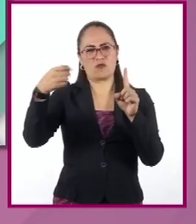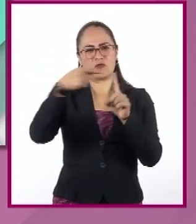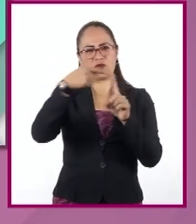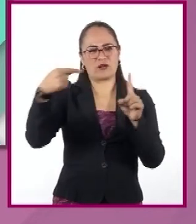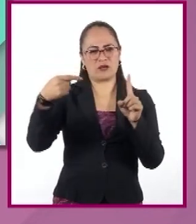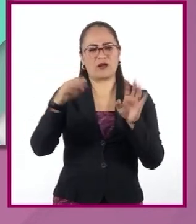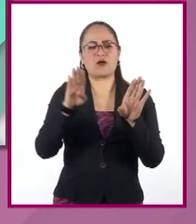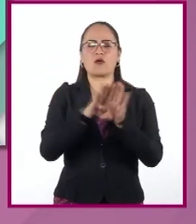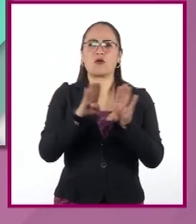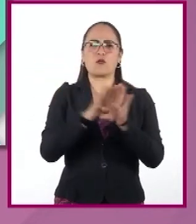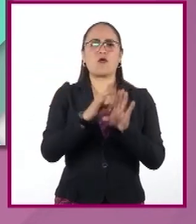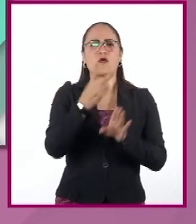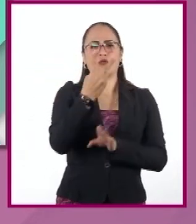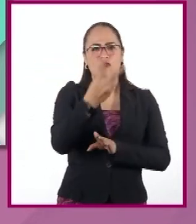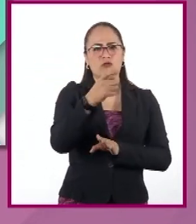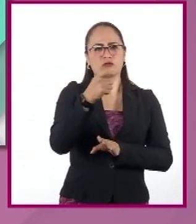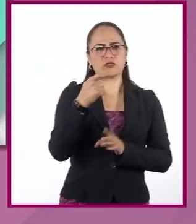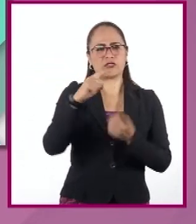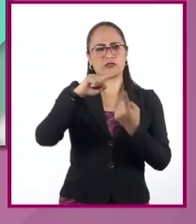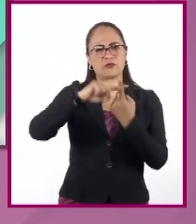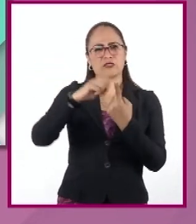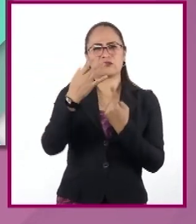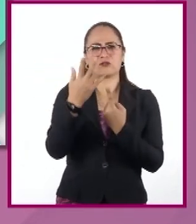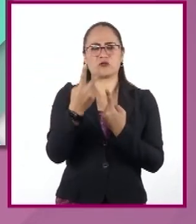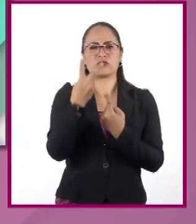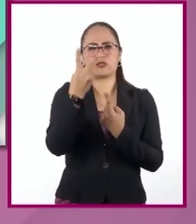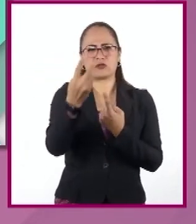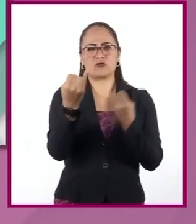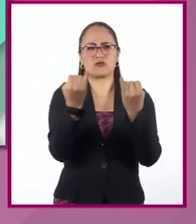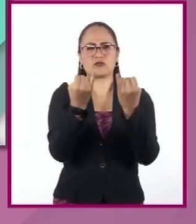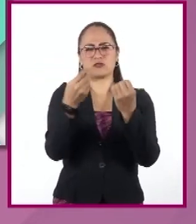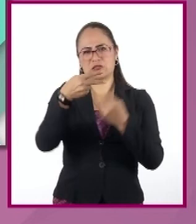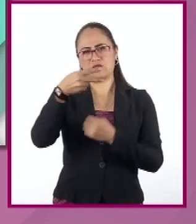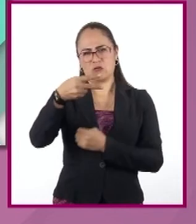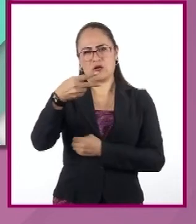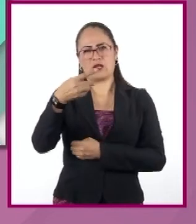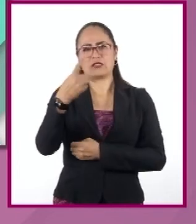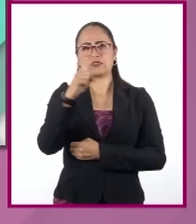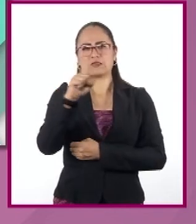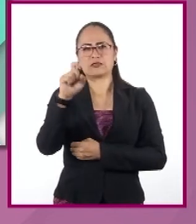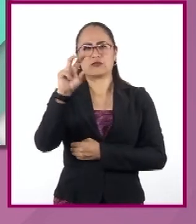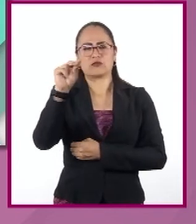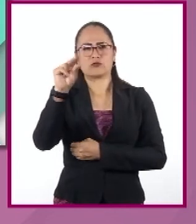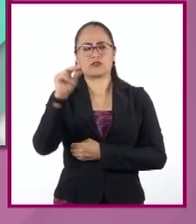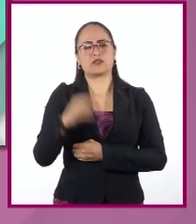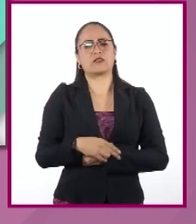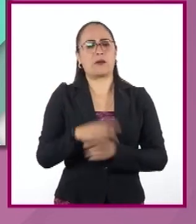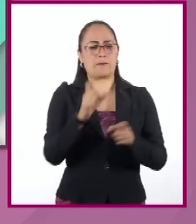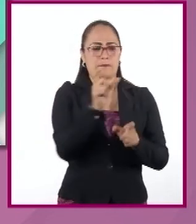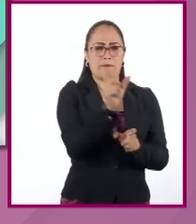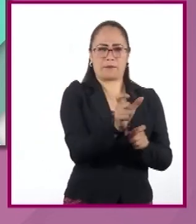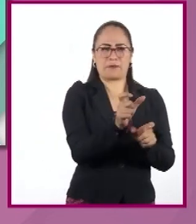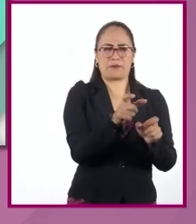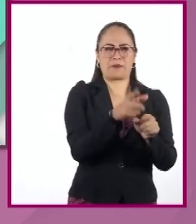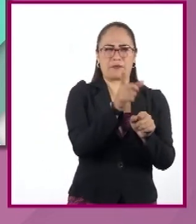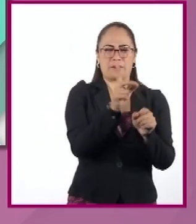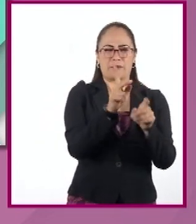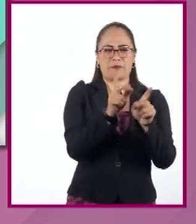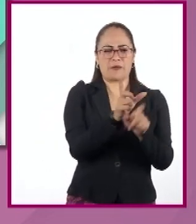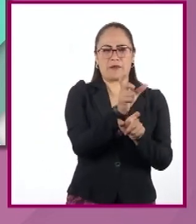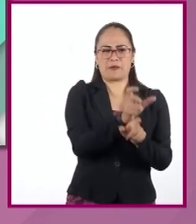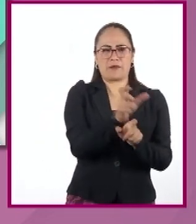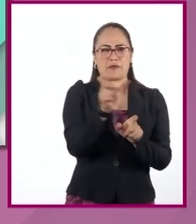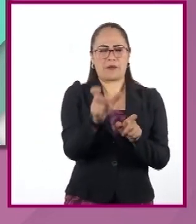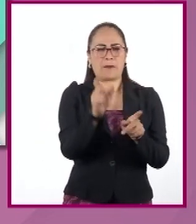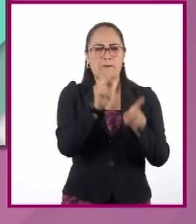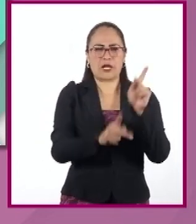modeló como 2x más 52 igual a 180, en donde el primer miembro está conformado por dos